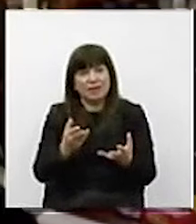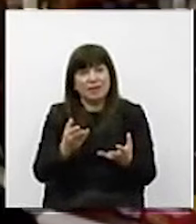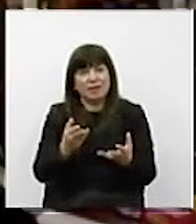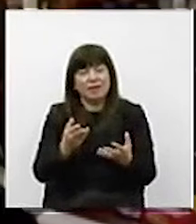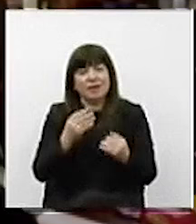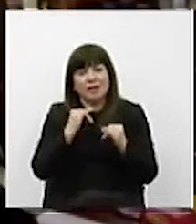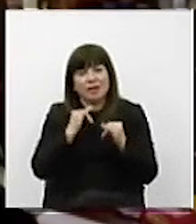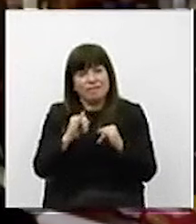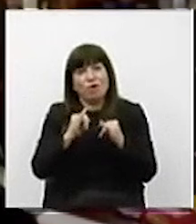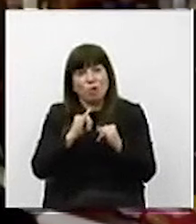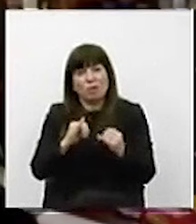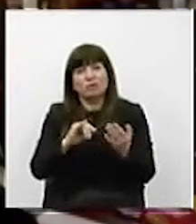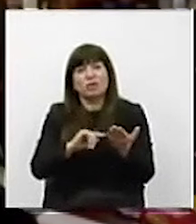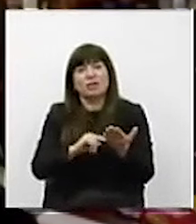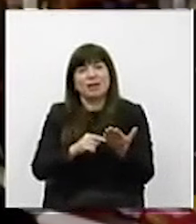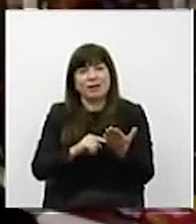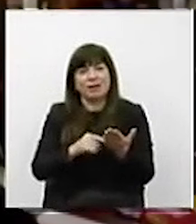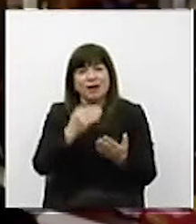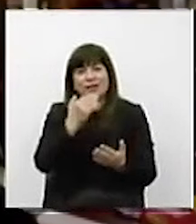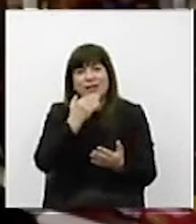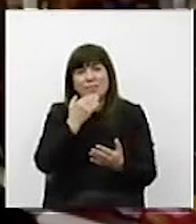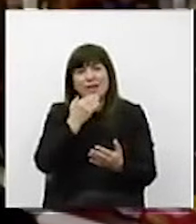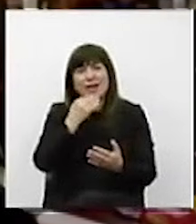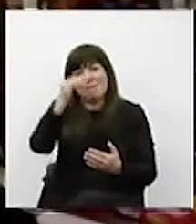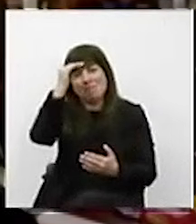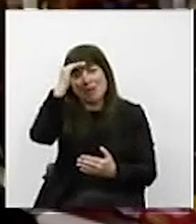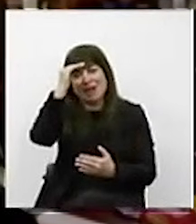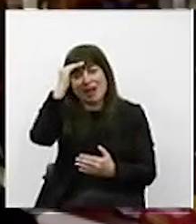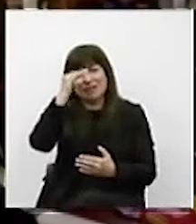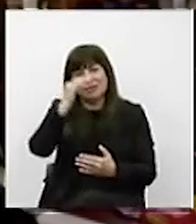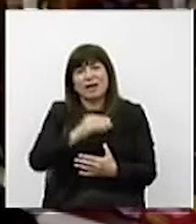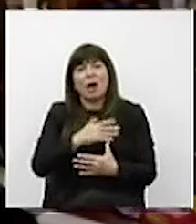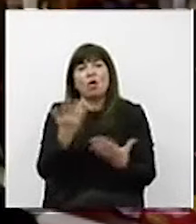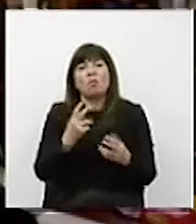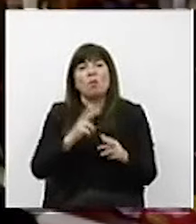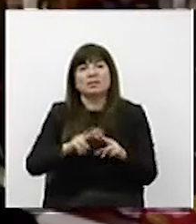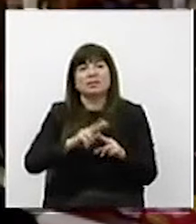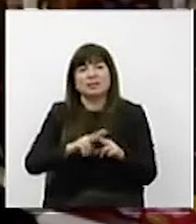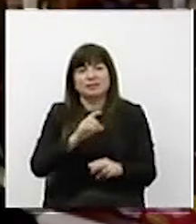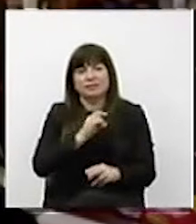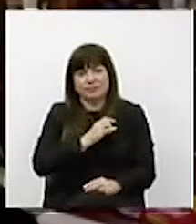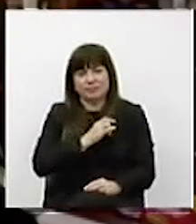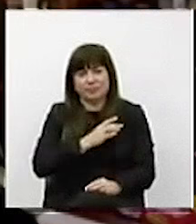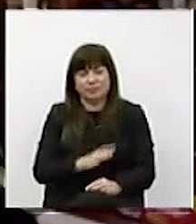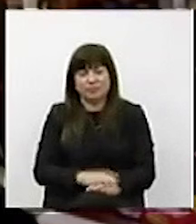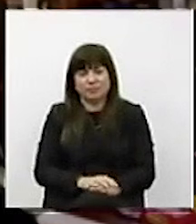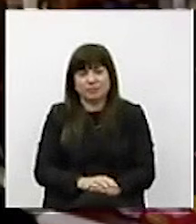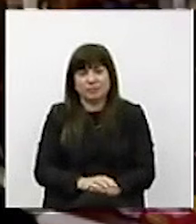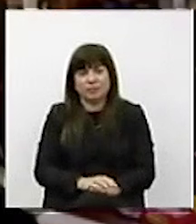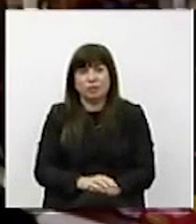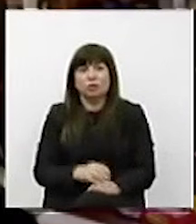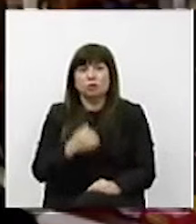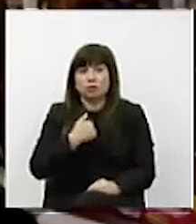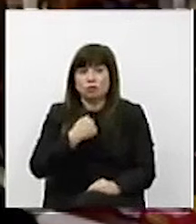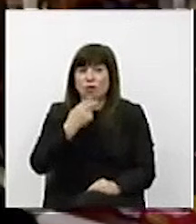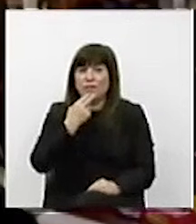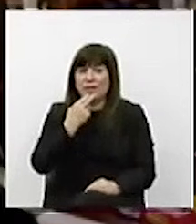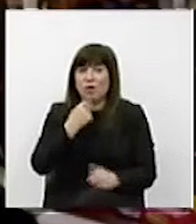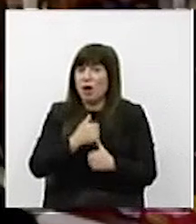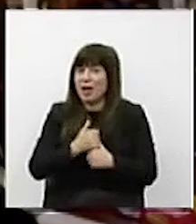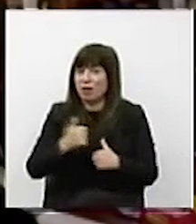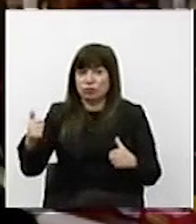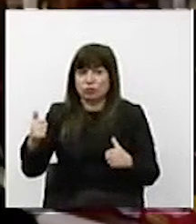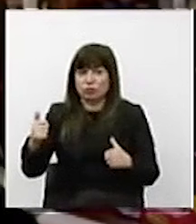información tanto técnica como de la vivencia de cómo se está haciendo en Chile. Yo vivo bastante lejos